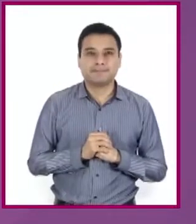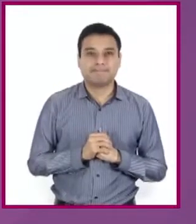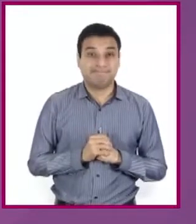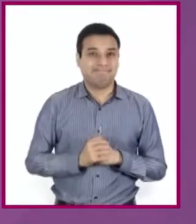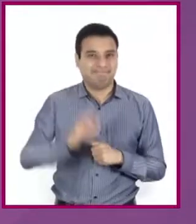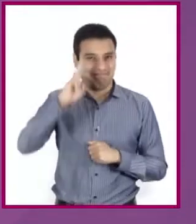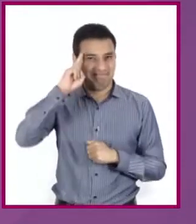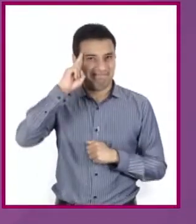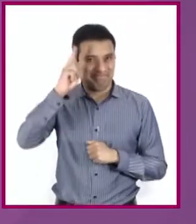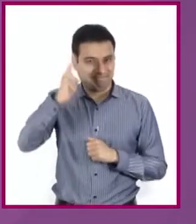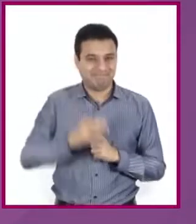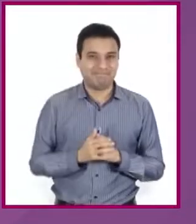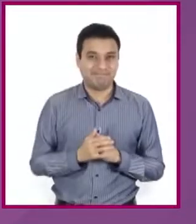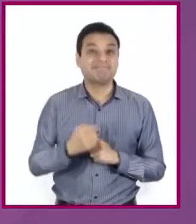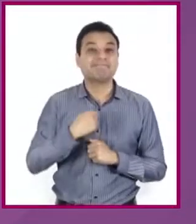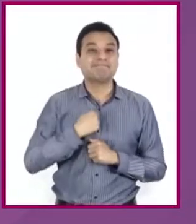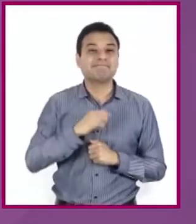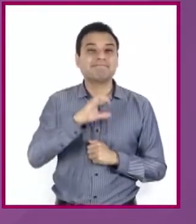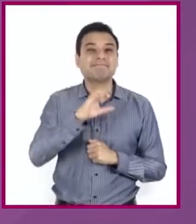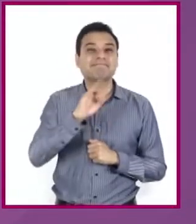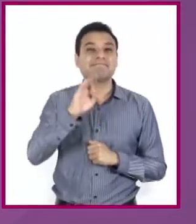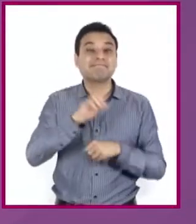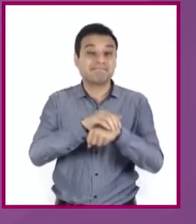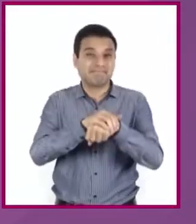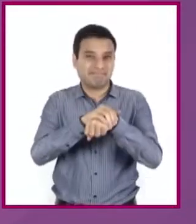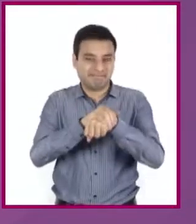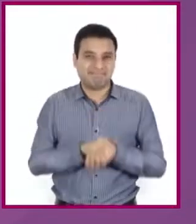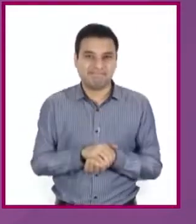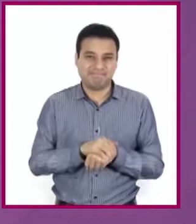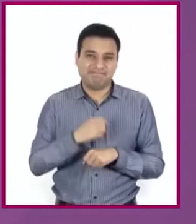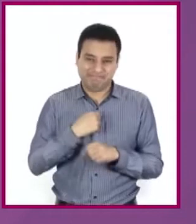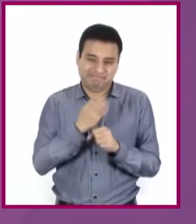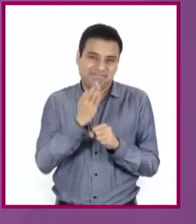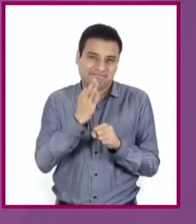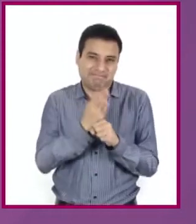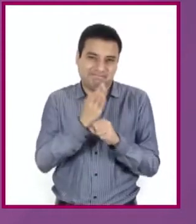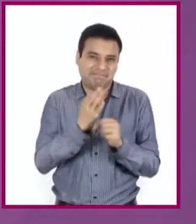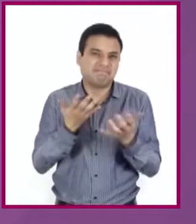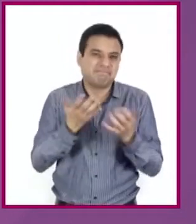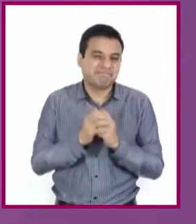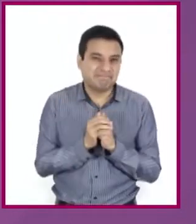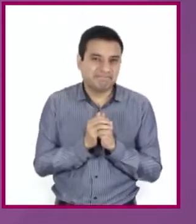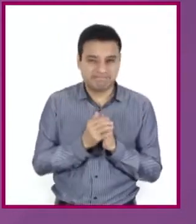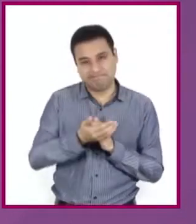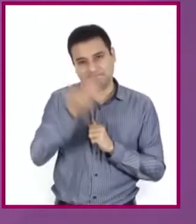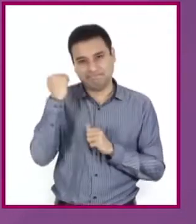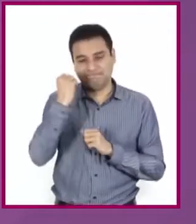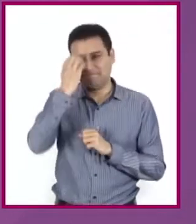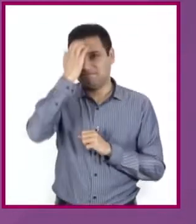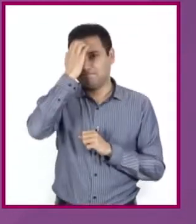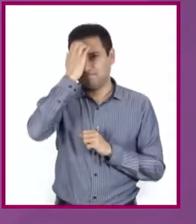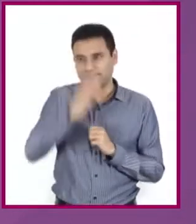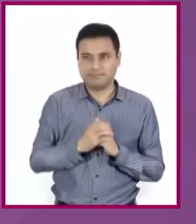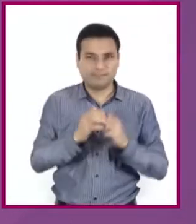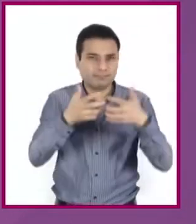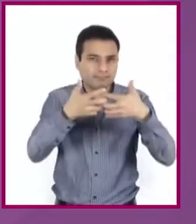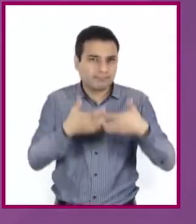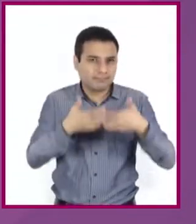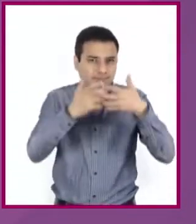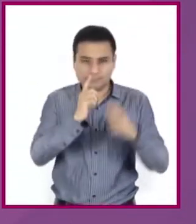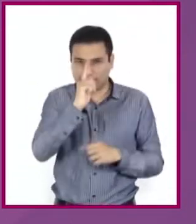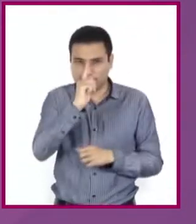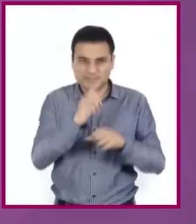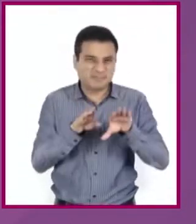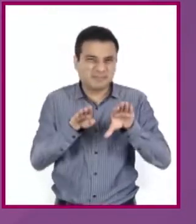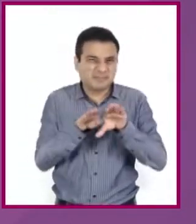Hola, soy su jefe amigo. Tengo una misión muy especial que cumplir con ustedes. Acompáñenme a conocer cómo funciona una central